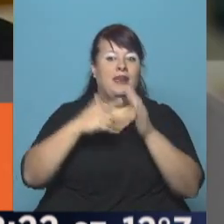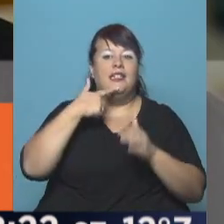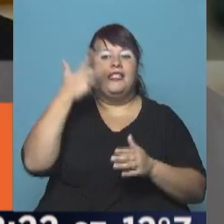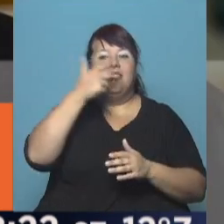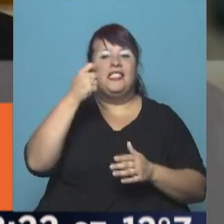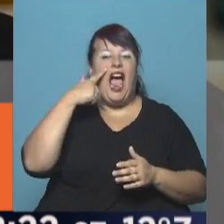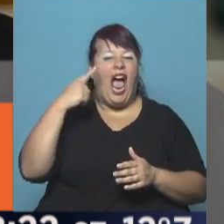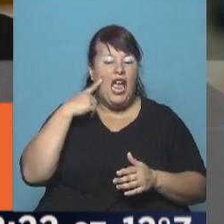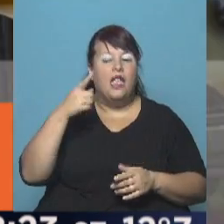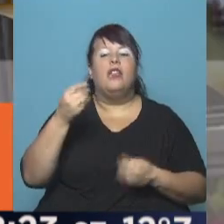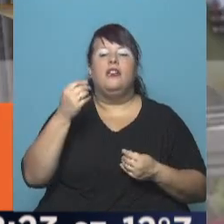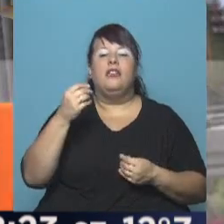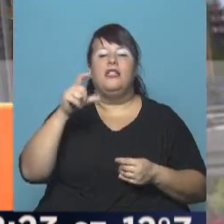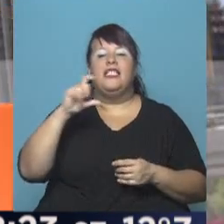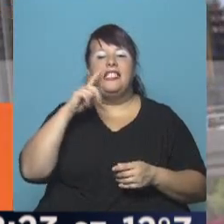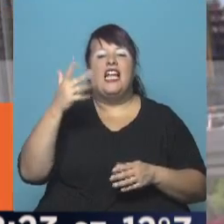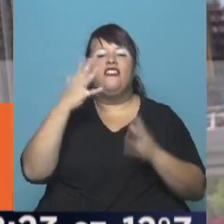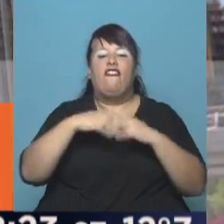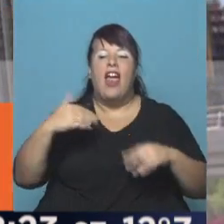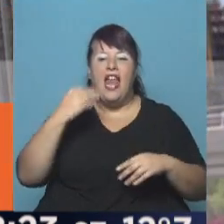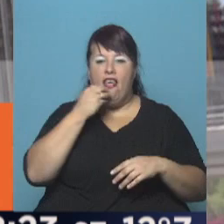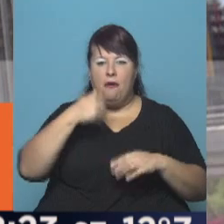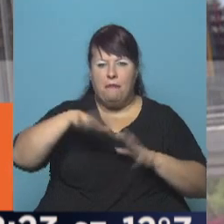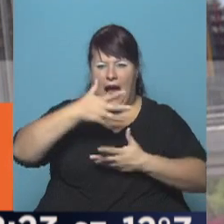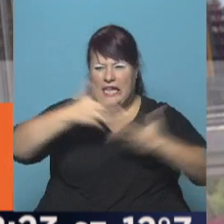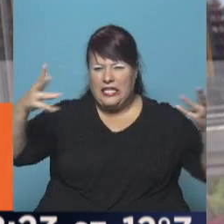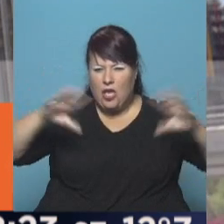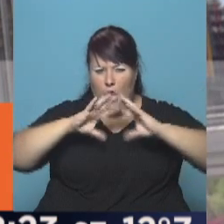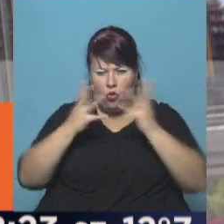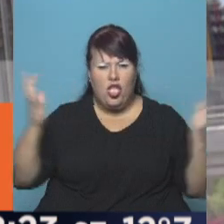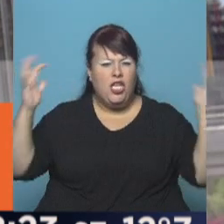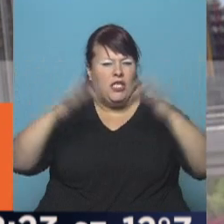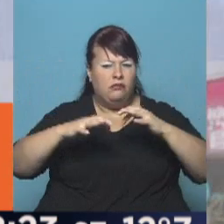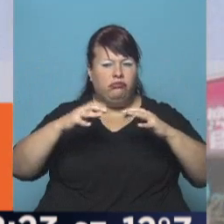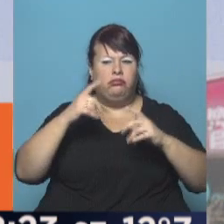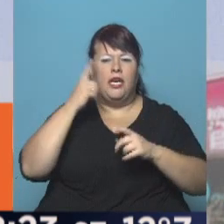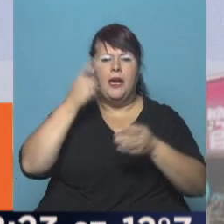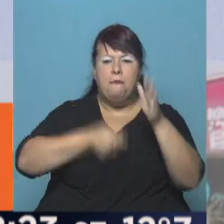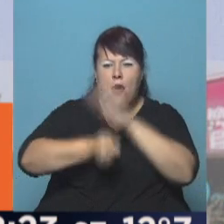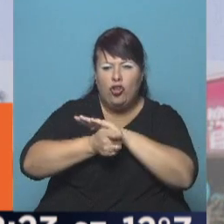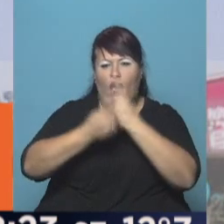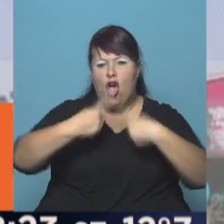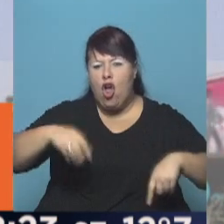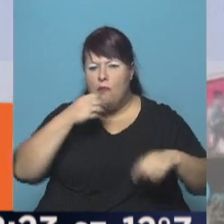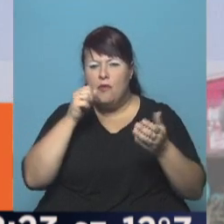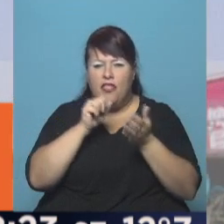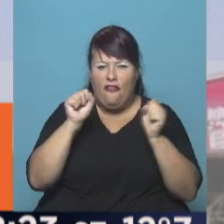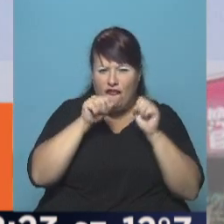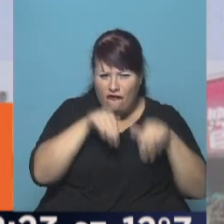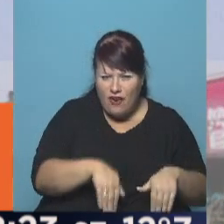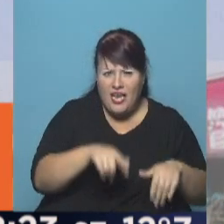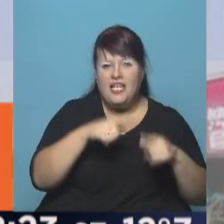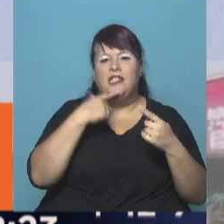La CIAL es la feria de alimentos más grande del mundo, donde se encuentran muchos importadores de productos congelados, que hoy